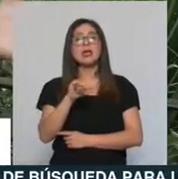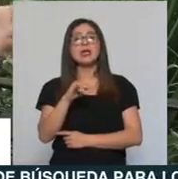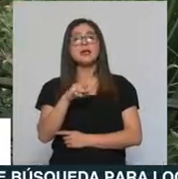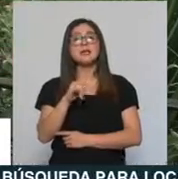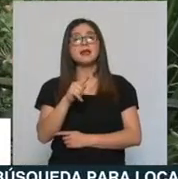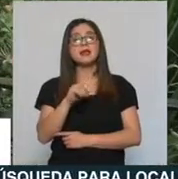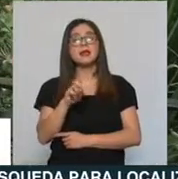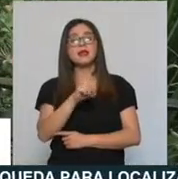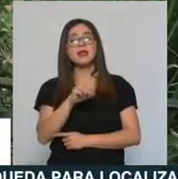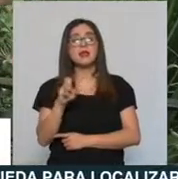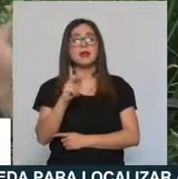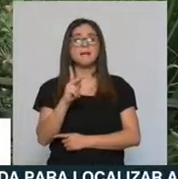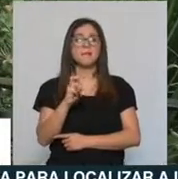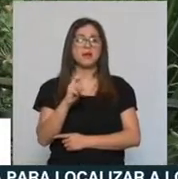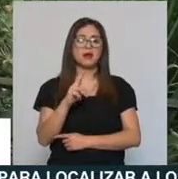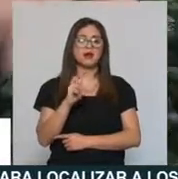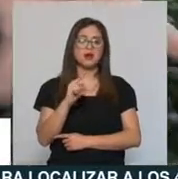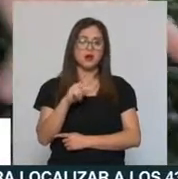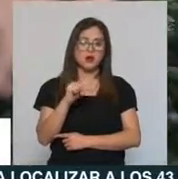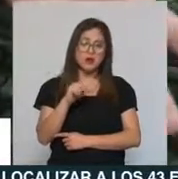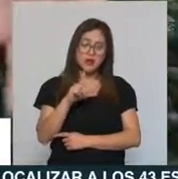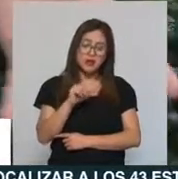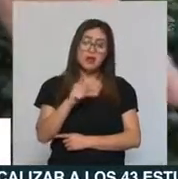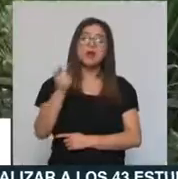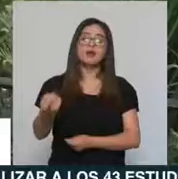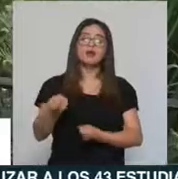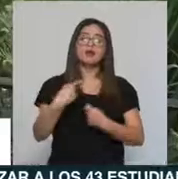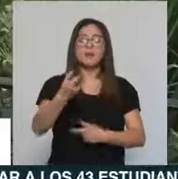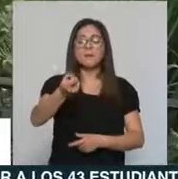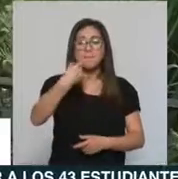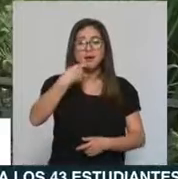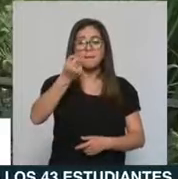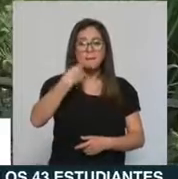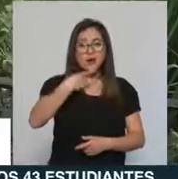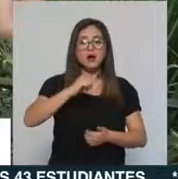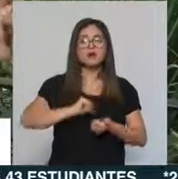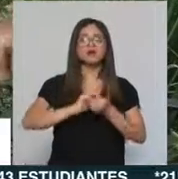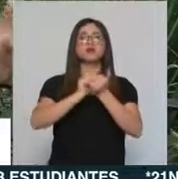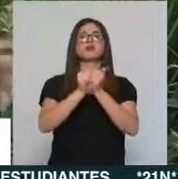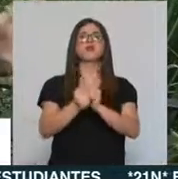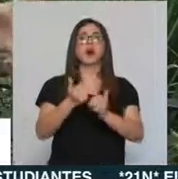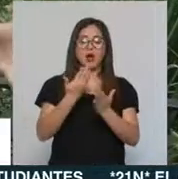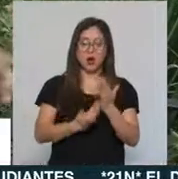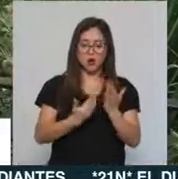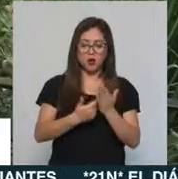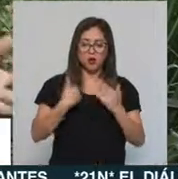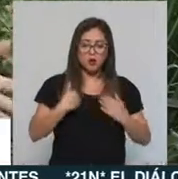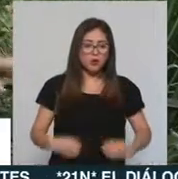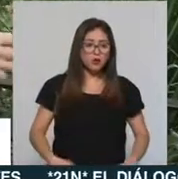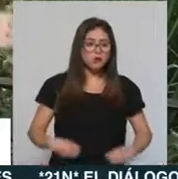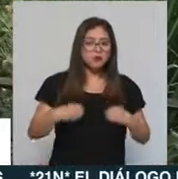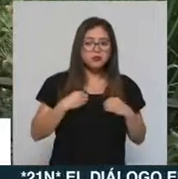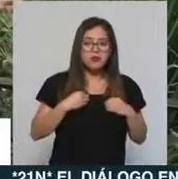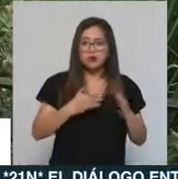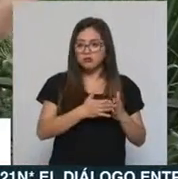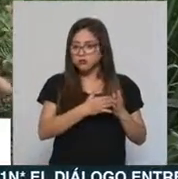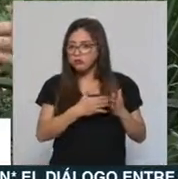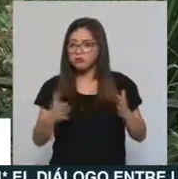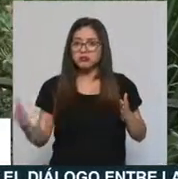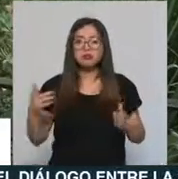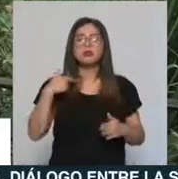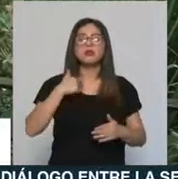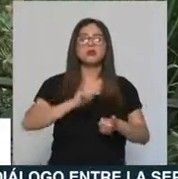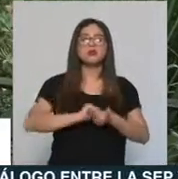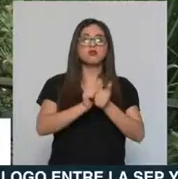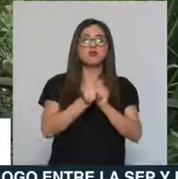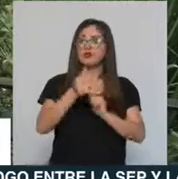pues aunarle a eso que te medican y toda esa situación, fue como yo sobreviví, ¿no? A todo esto, porque si no, pues yo me hubiera ido para